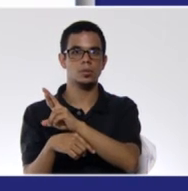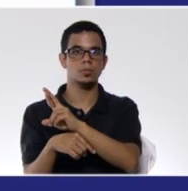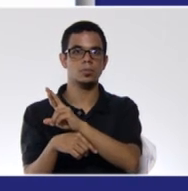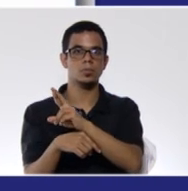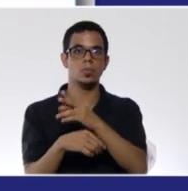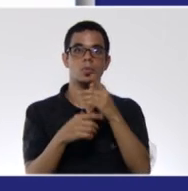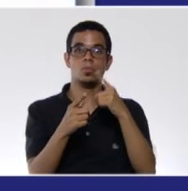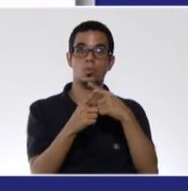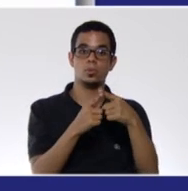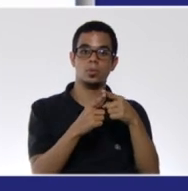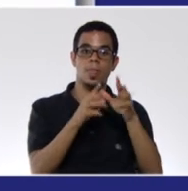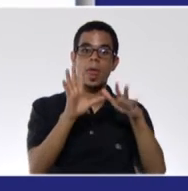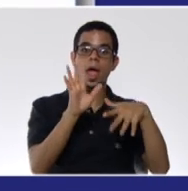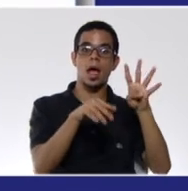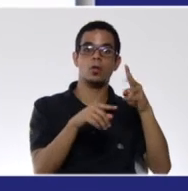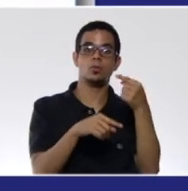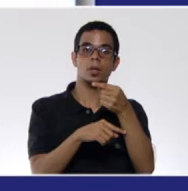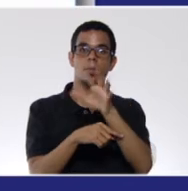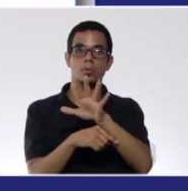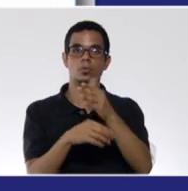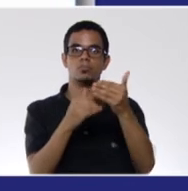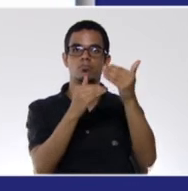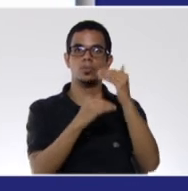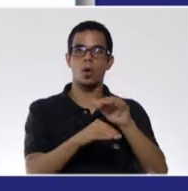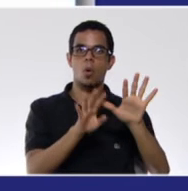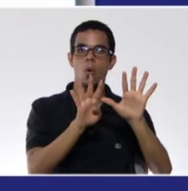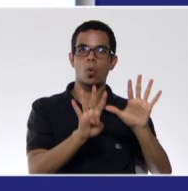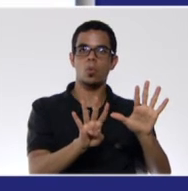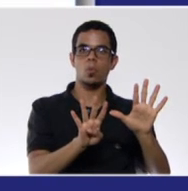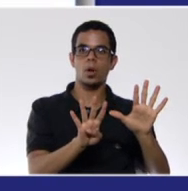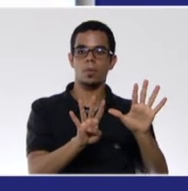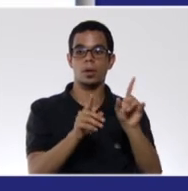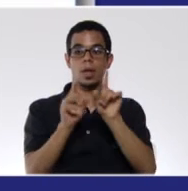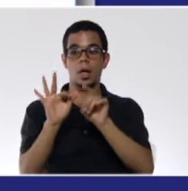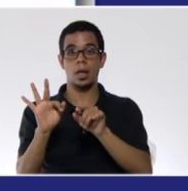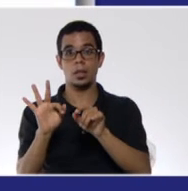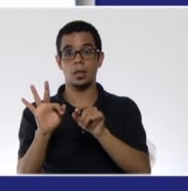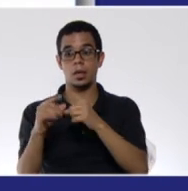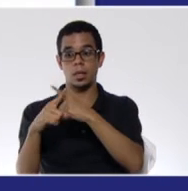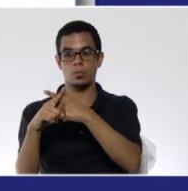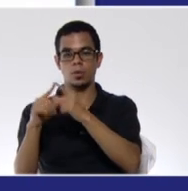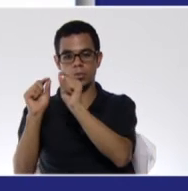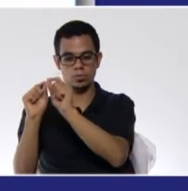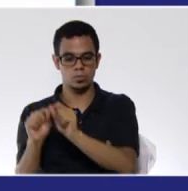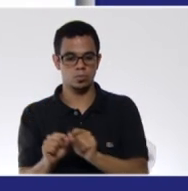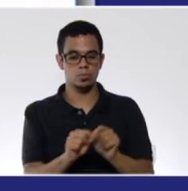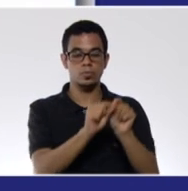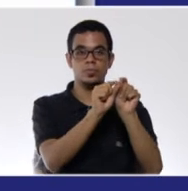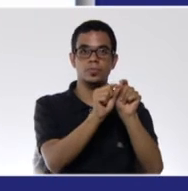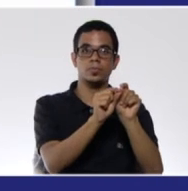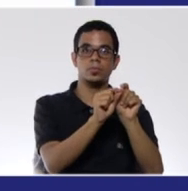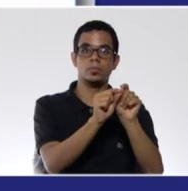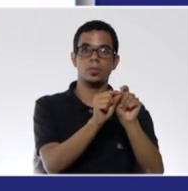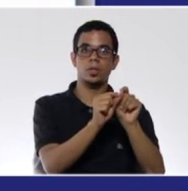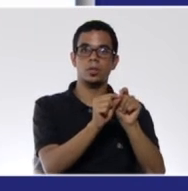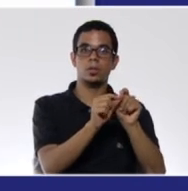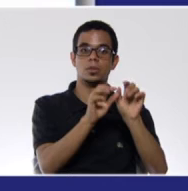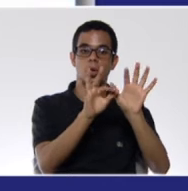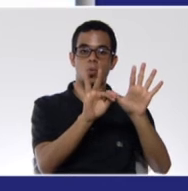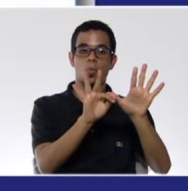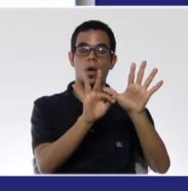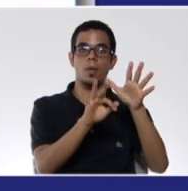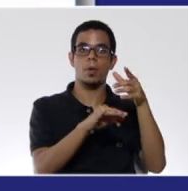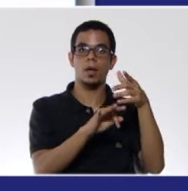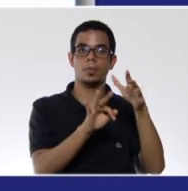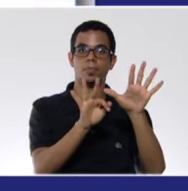5 da 9, igual a 3 por r. El 3 que está multiplicando pasa dividiendo y cuando se divide 9 entre 3